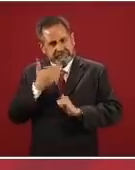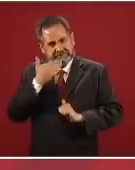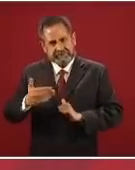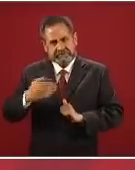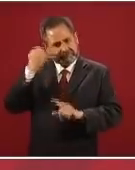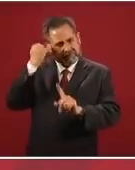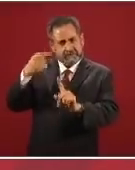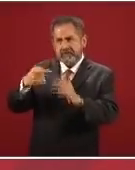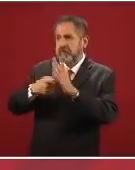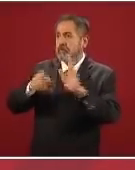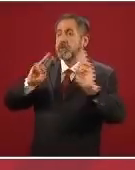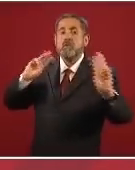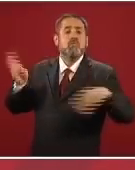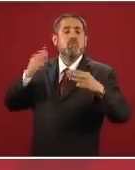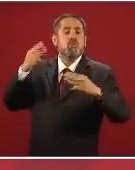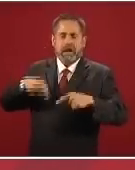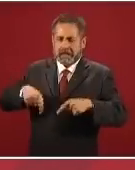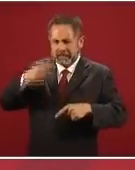un ejemplo mundial.